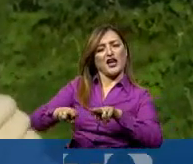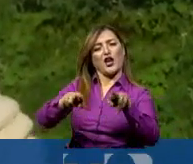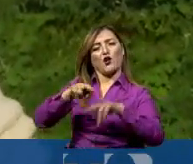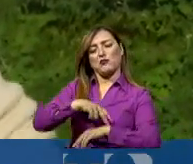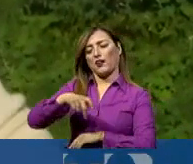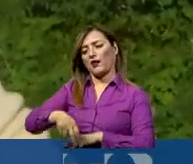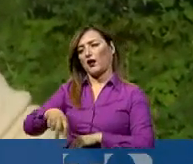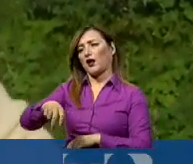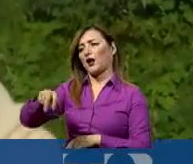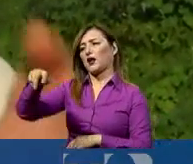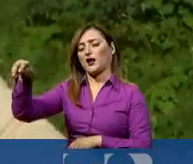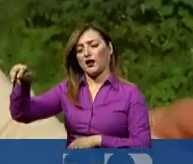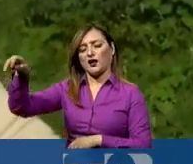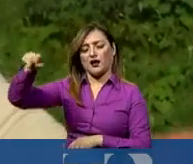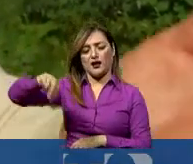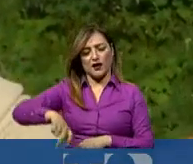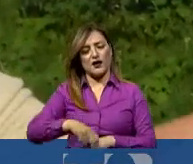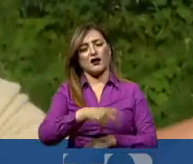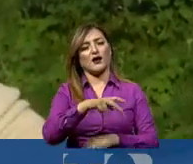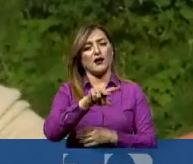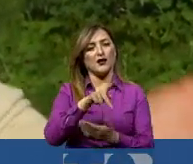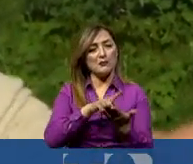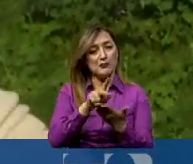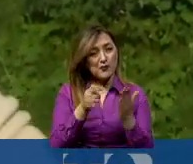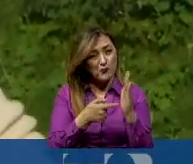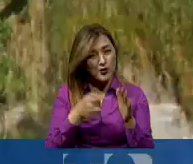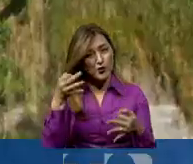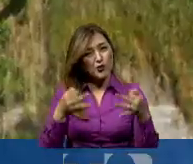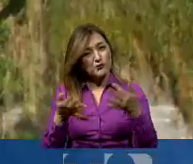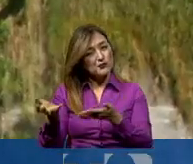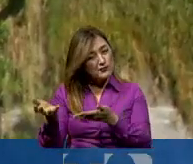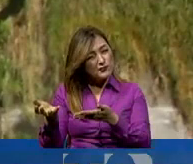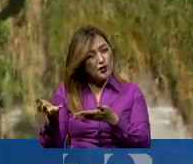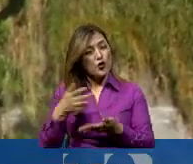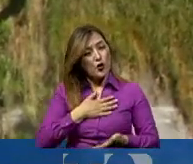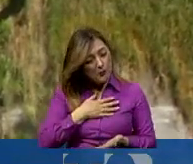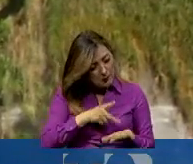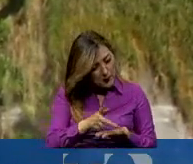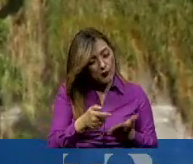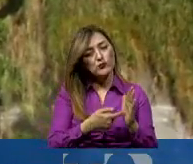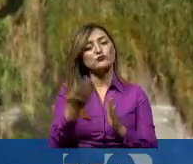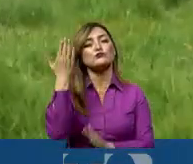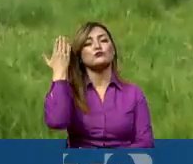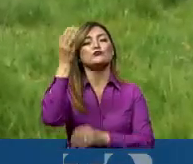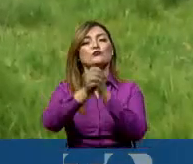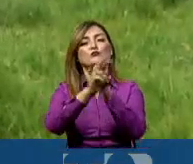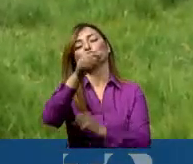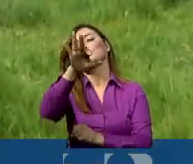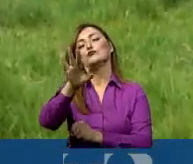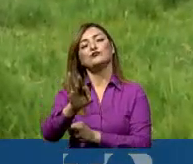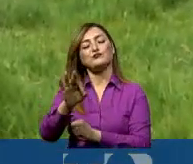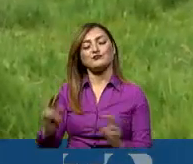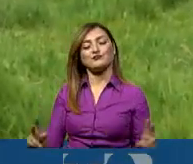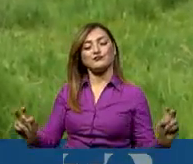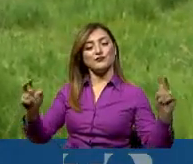de lado y lado. ¿Ustedes creen que pagando impuestos es justo eso? Fue en el 2019 cuando el puente que ya